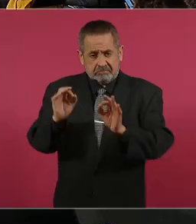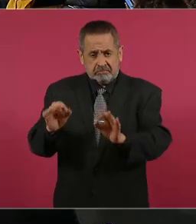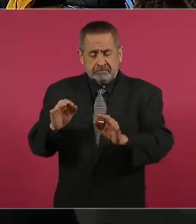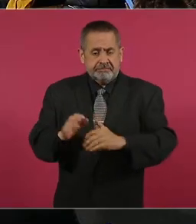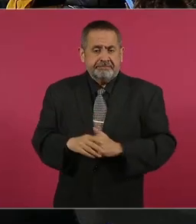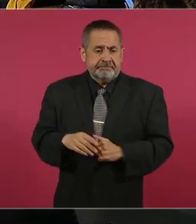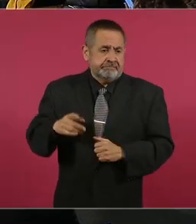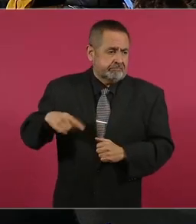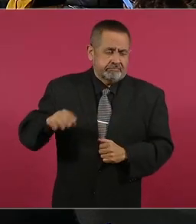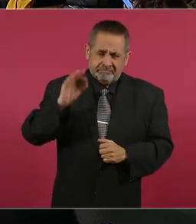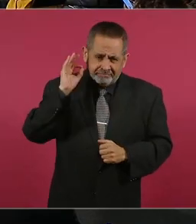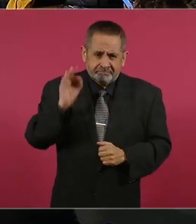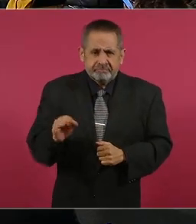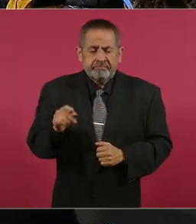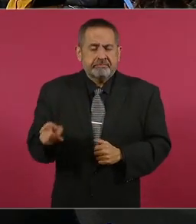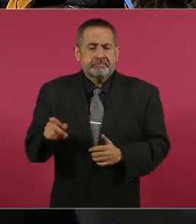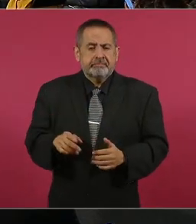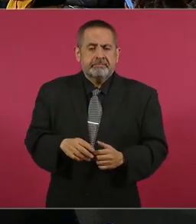luchonas.